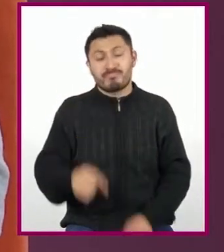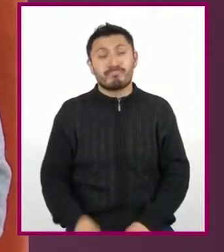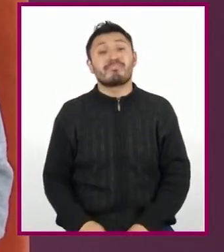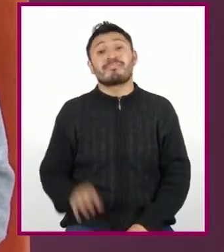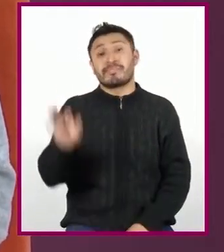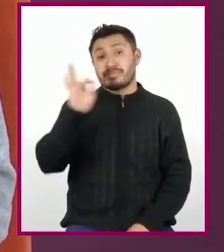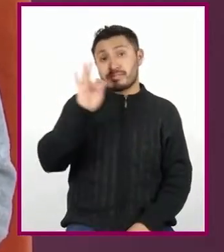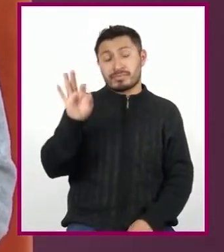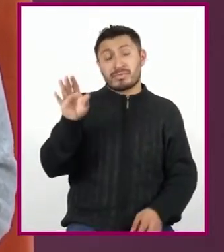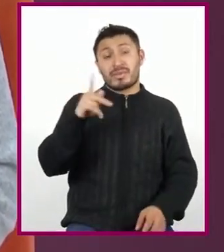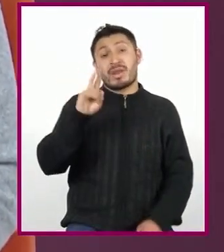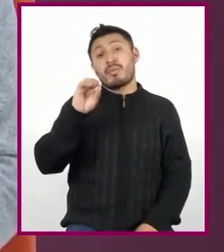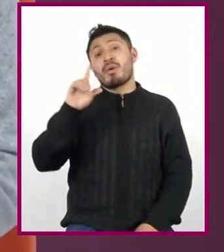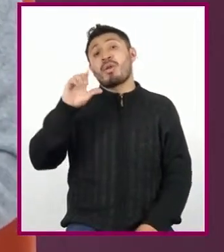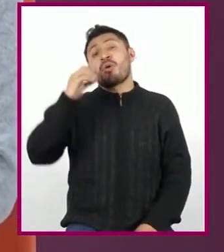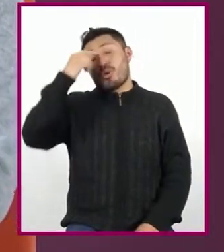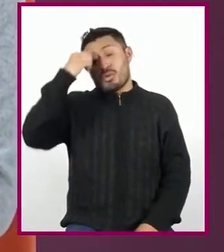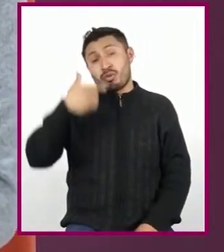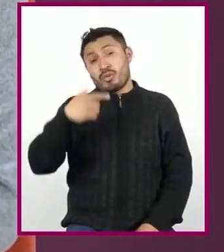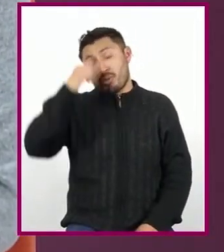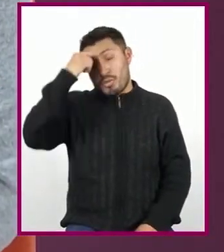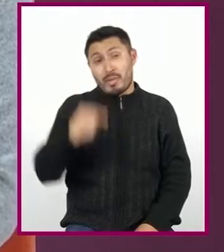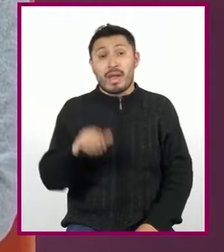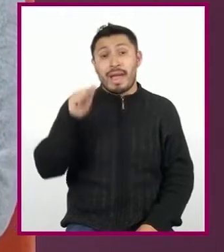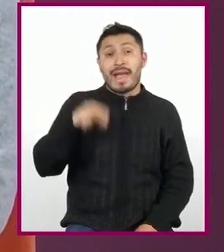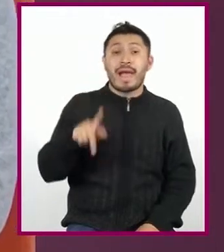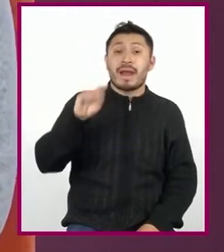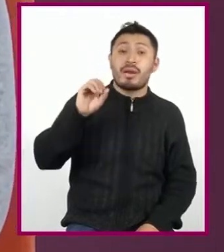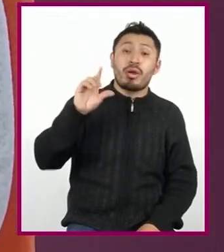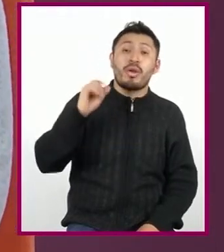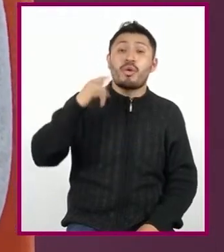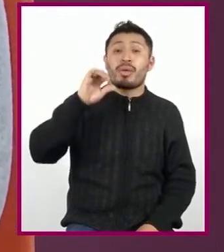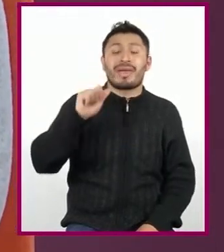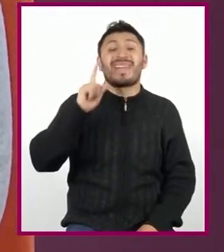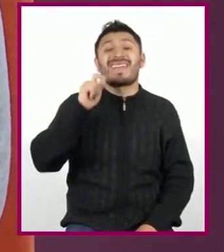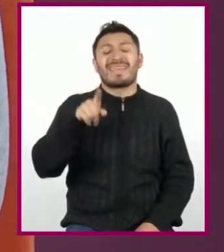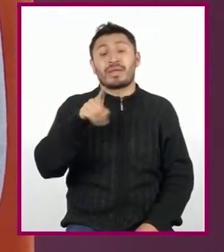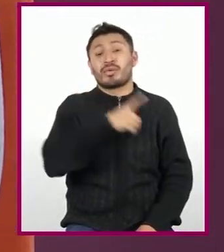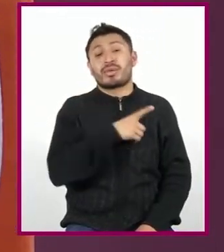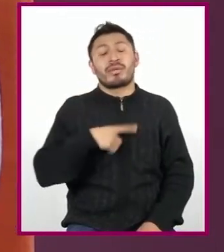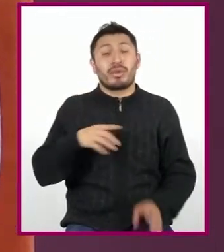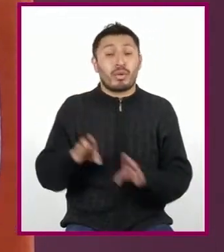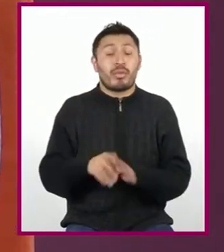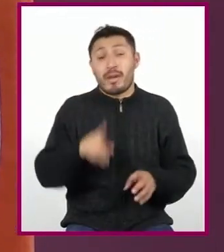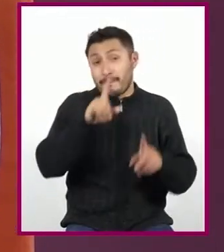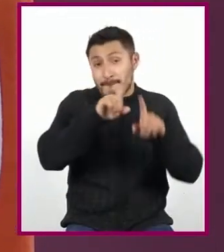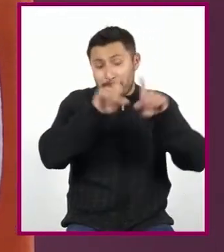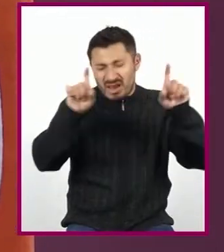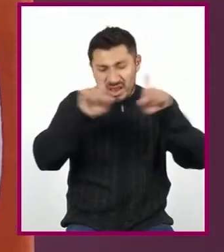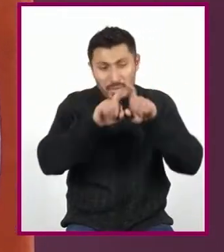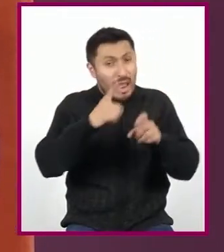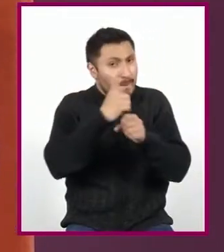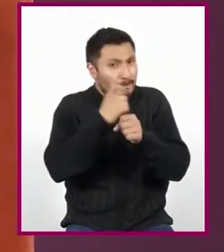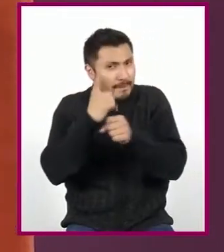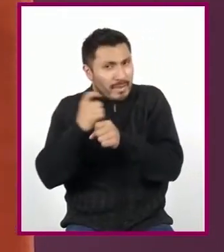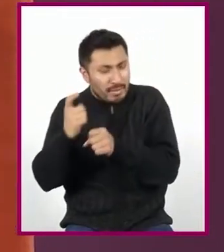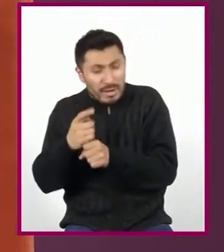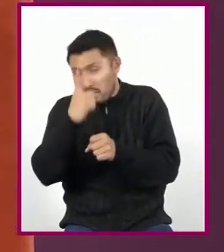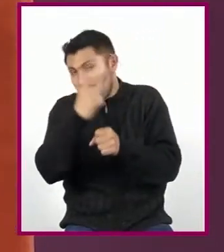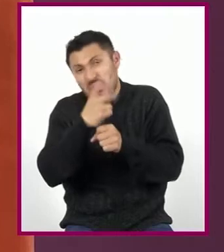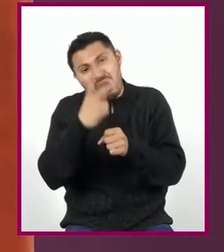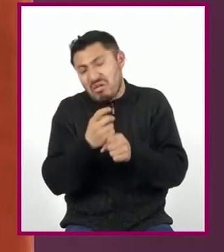lograste la meta y puedes poner punto final a tu prólogo. Los prólogos no tienen una estructura fija